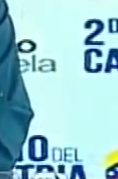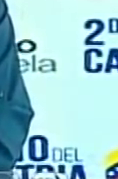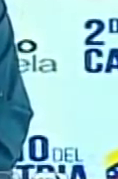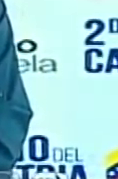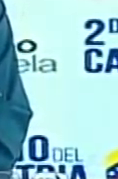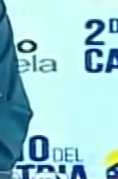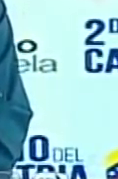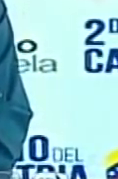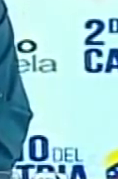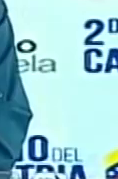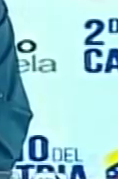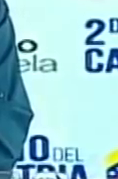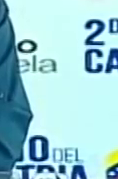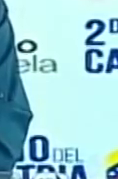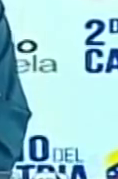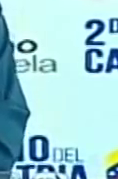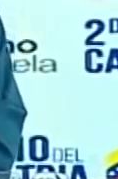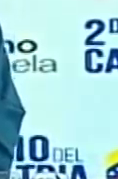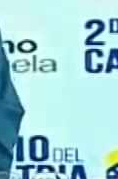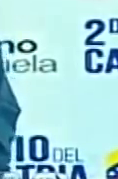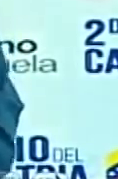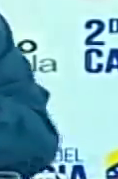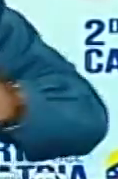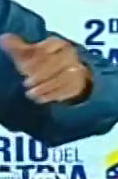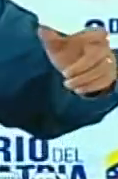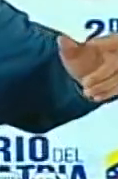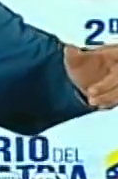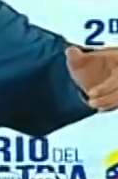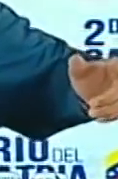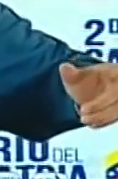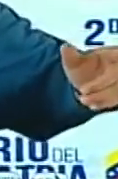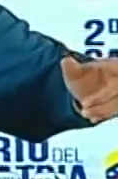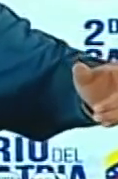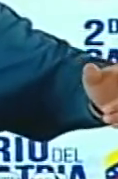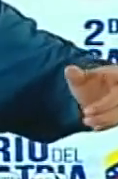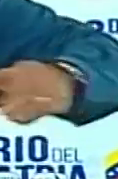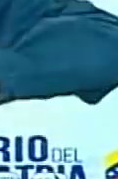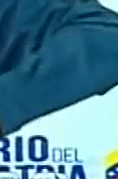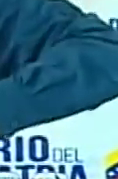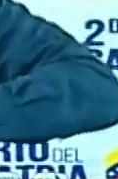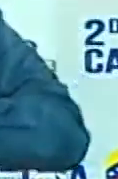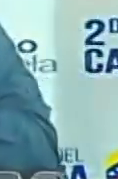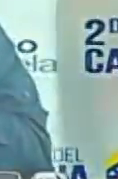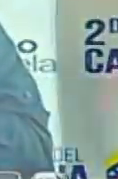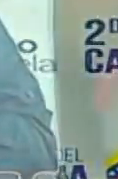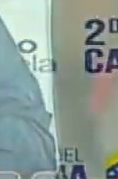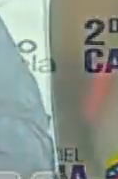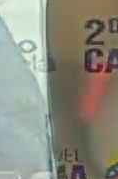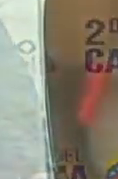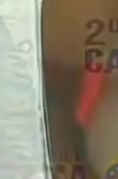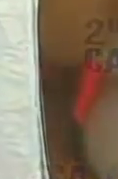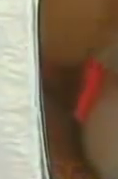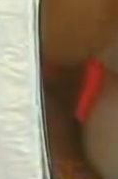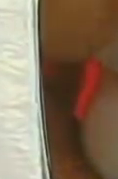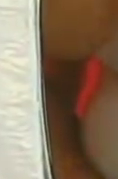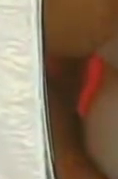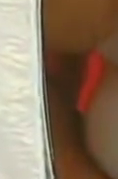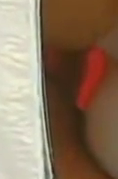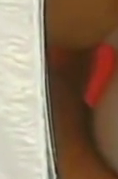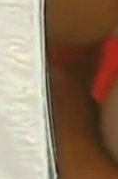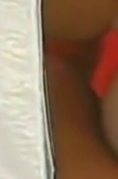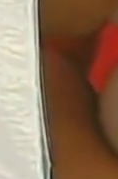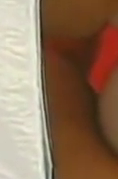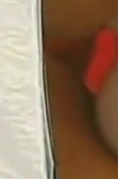en febrero, que nazca ya en la práctica en febrero. Y tiene que ser